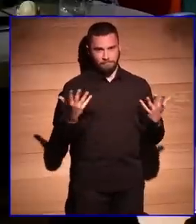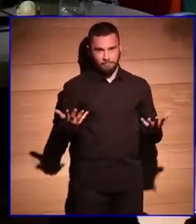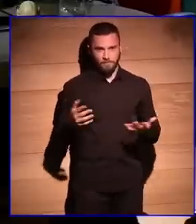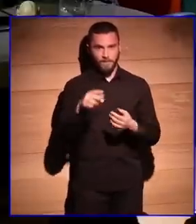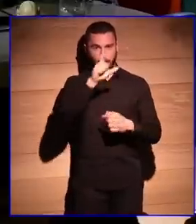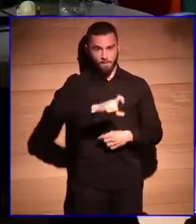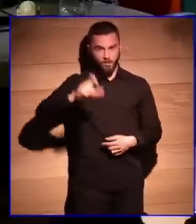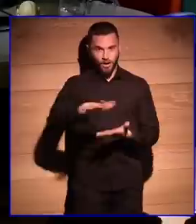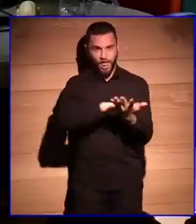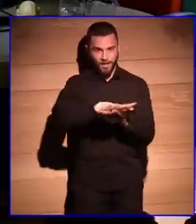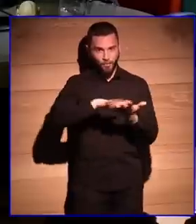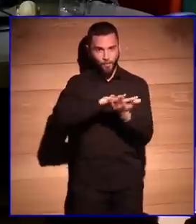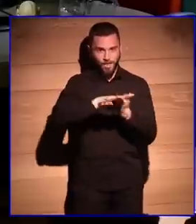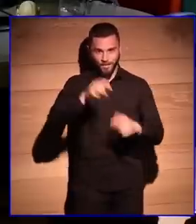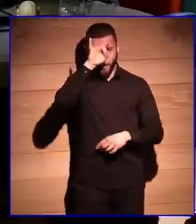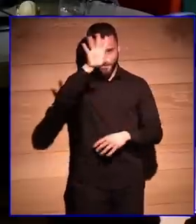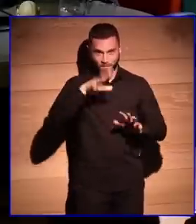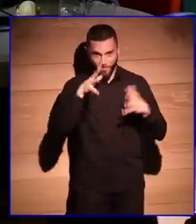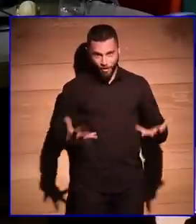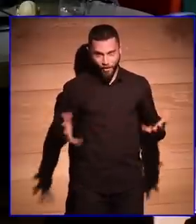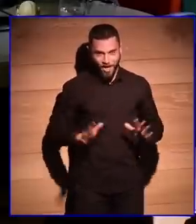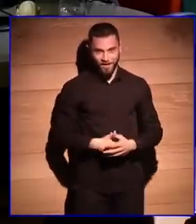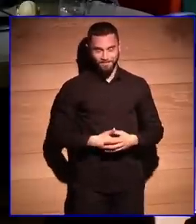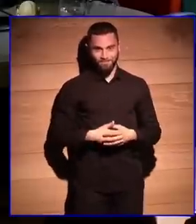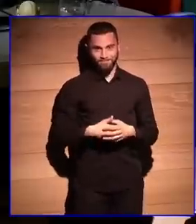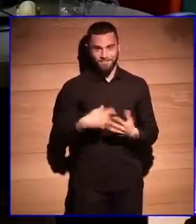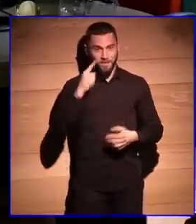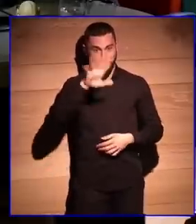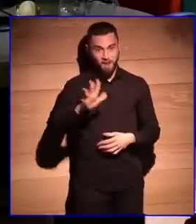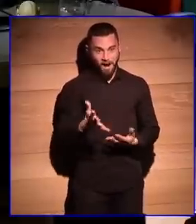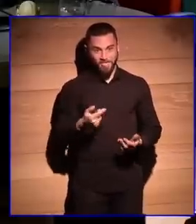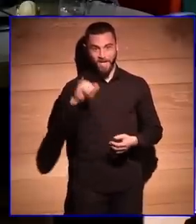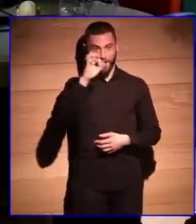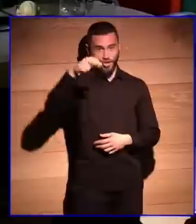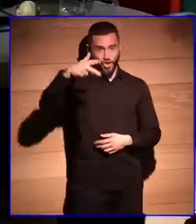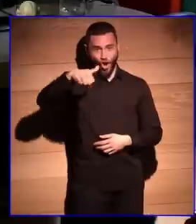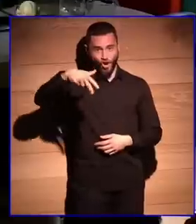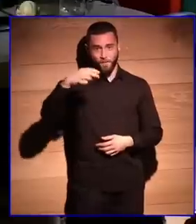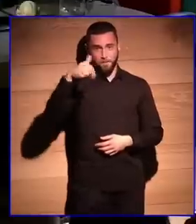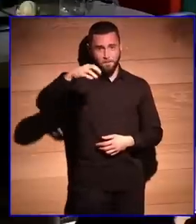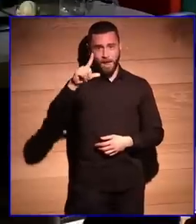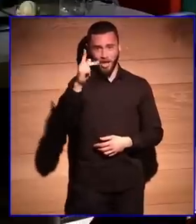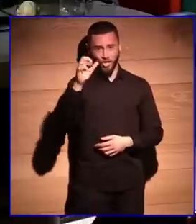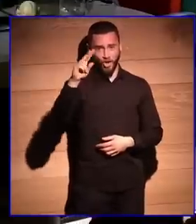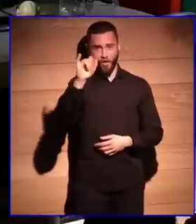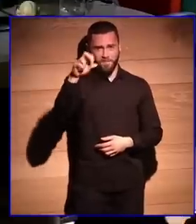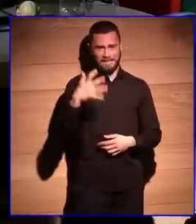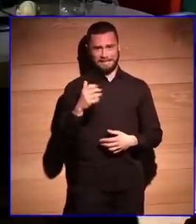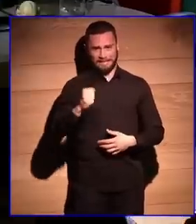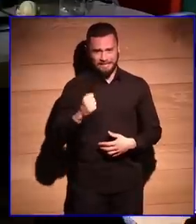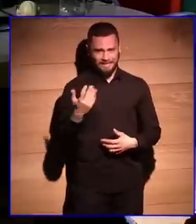signos está flipando ahora mismo. O sea, no vale... No parece que John Malkovich... No os entendéis. No os parece, ¿no